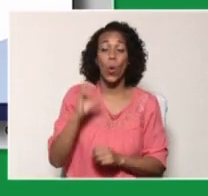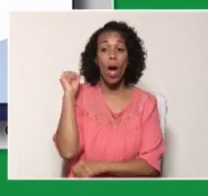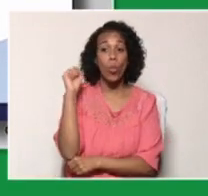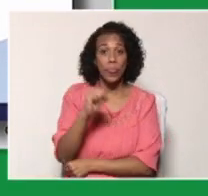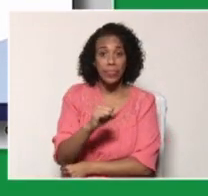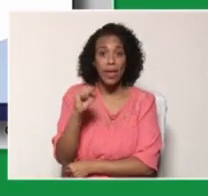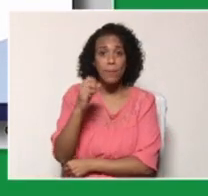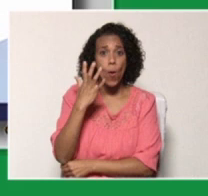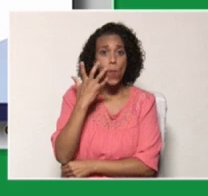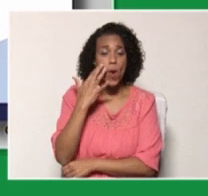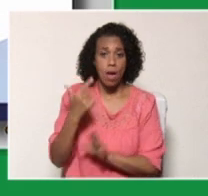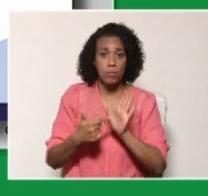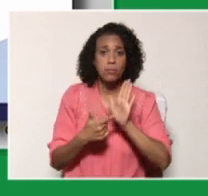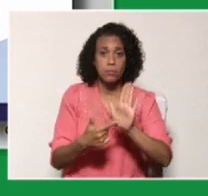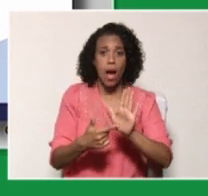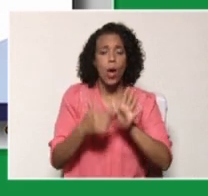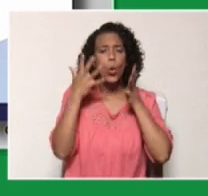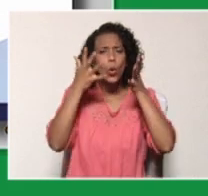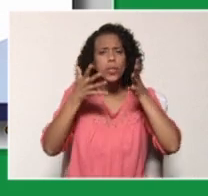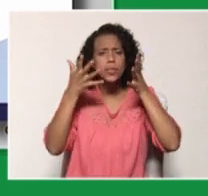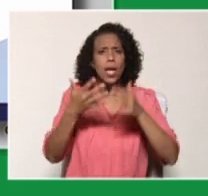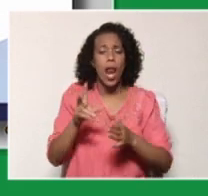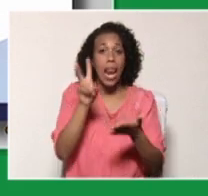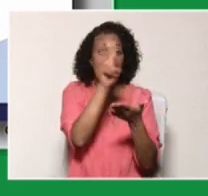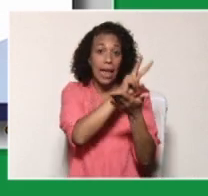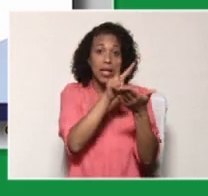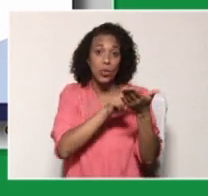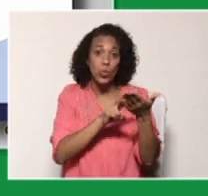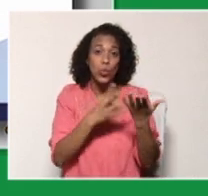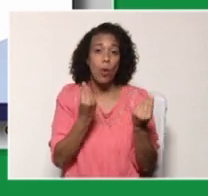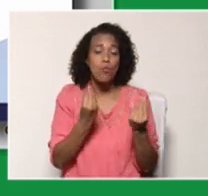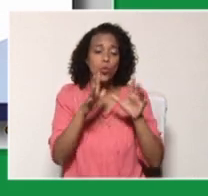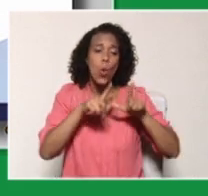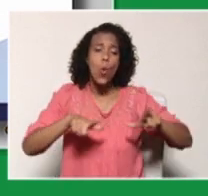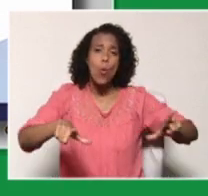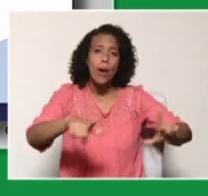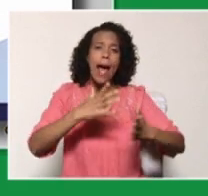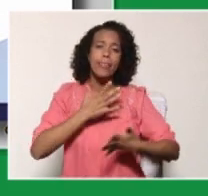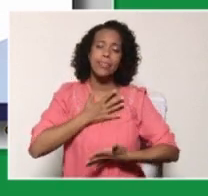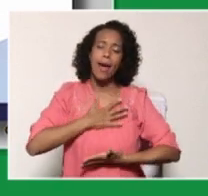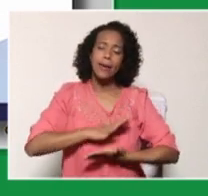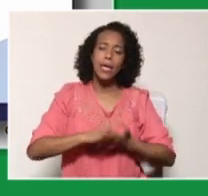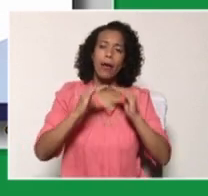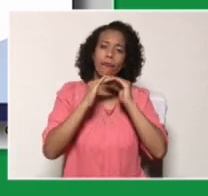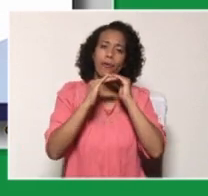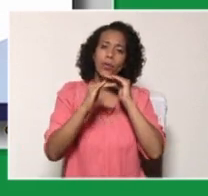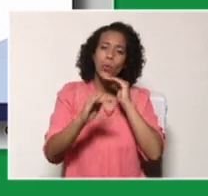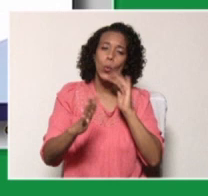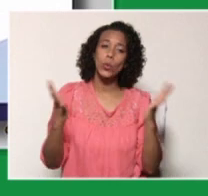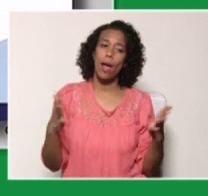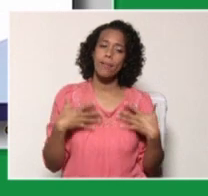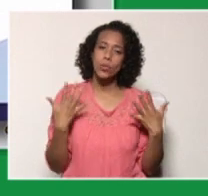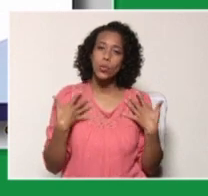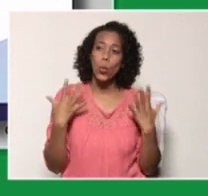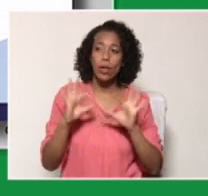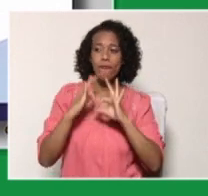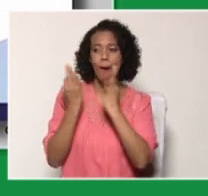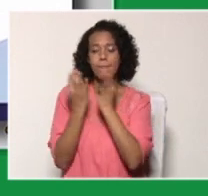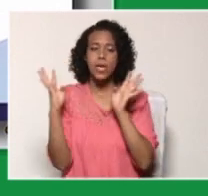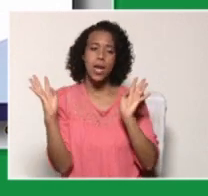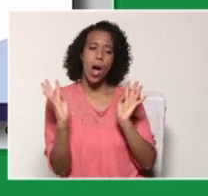autismo. Vamos a leer brevemente algunas de ellas. La lectura requiere de un ambiente agradable y de la participación entusiasta de la